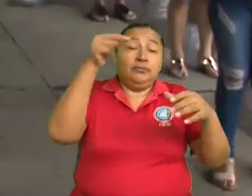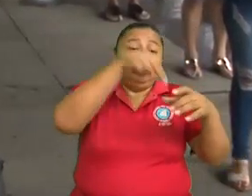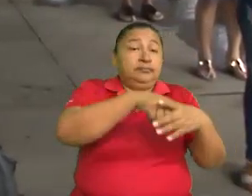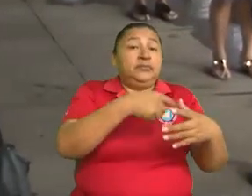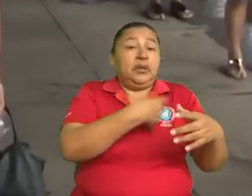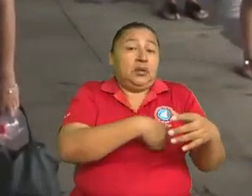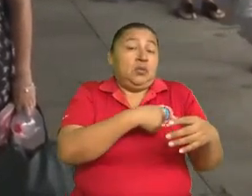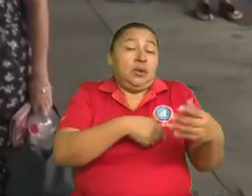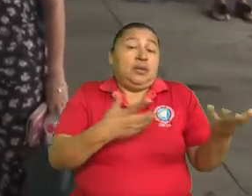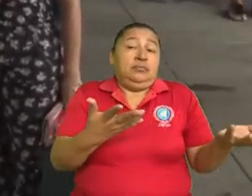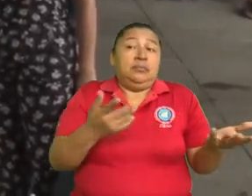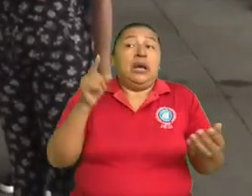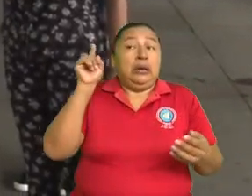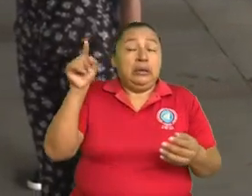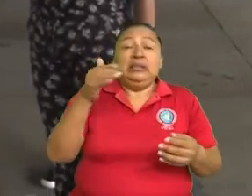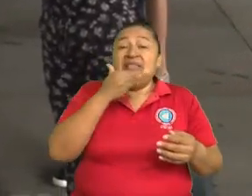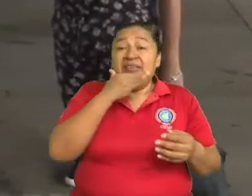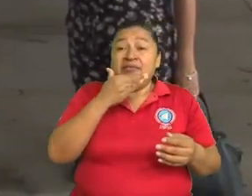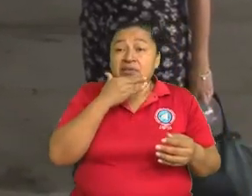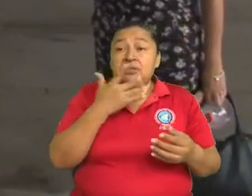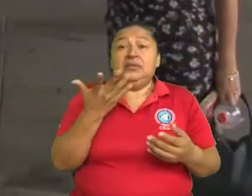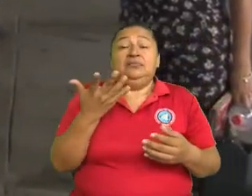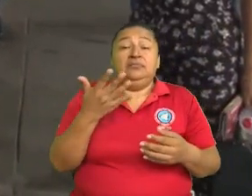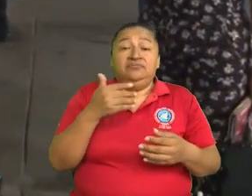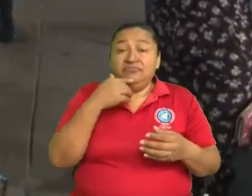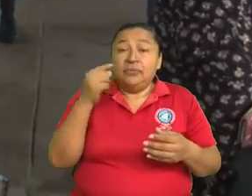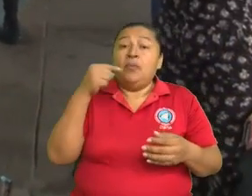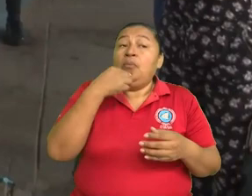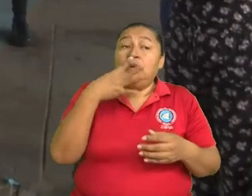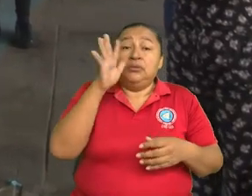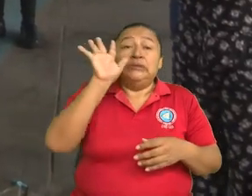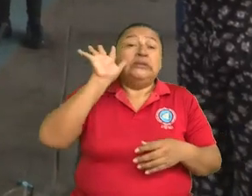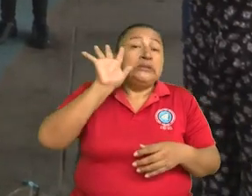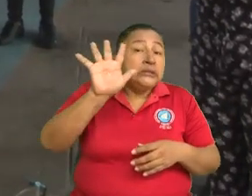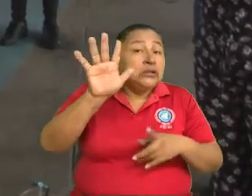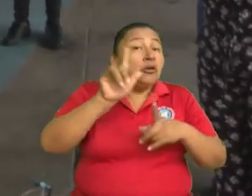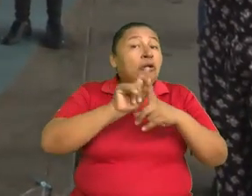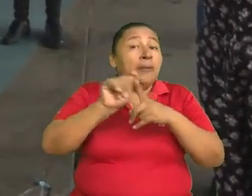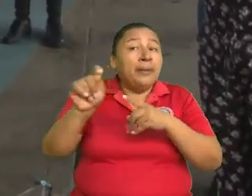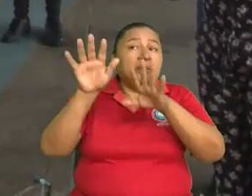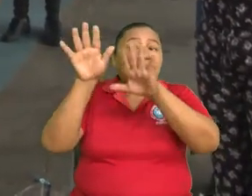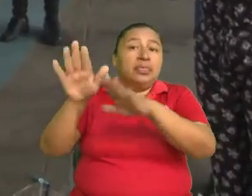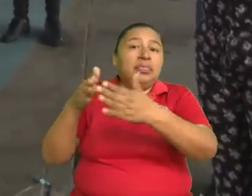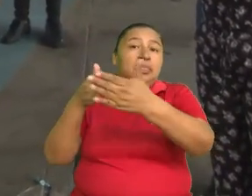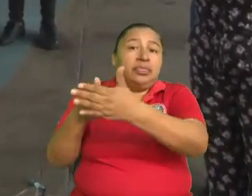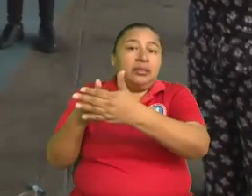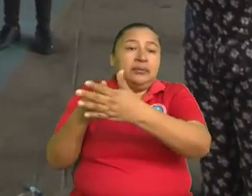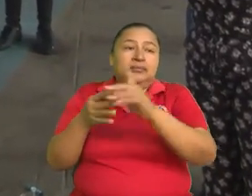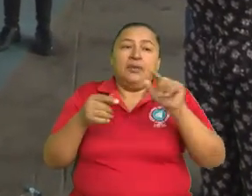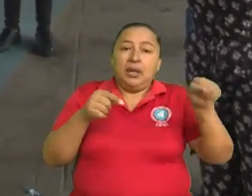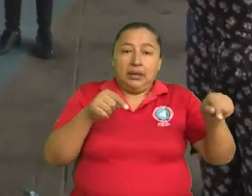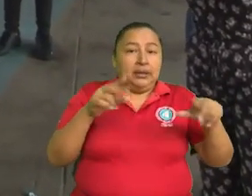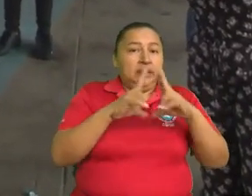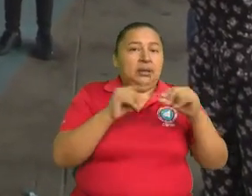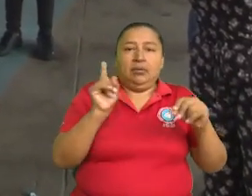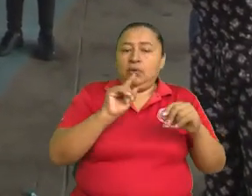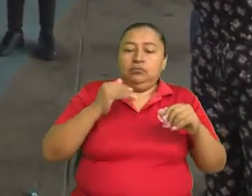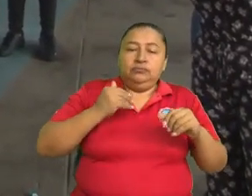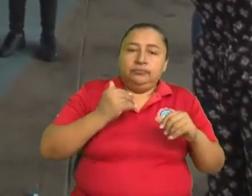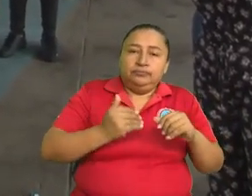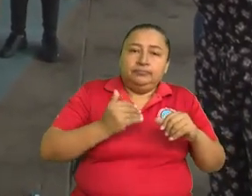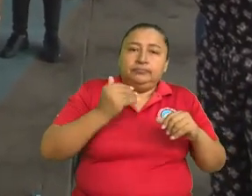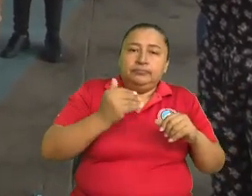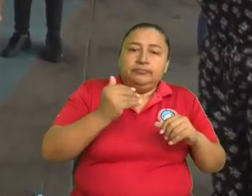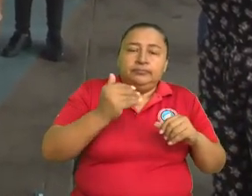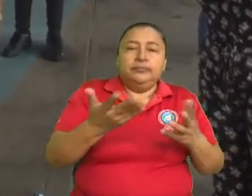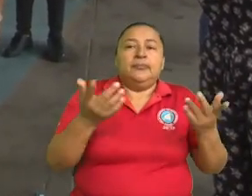regresen, porque son 5 meses los que han estado ya en receso escolar. Nosotros hemos venido avanzando, y lo